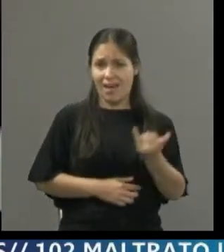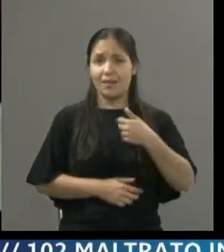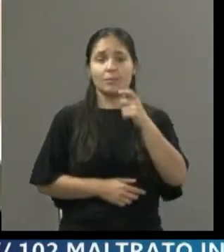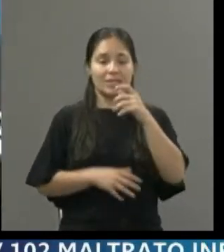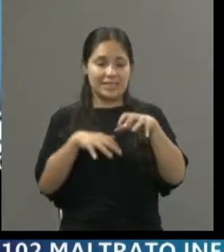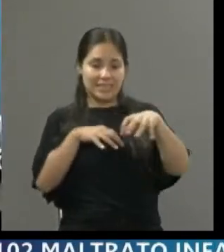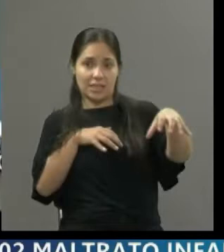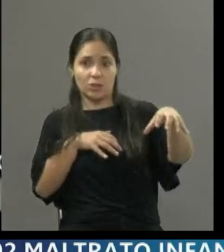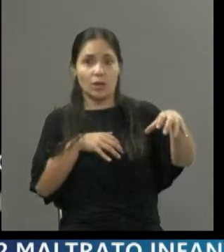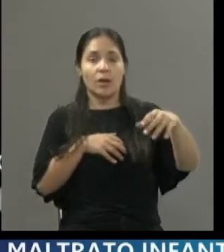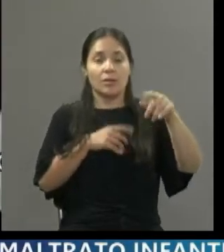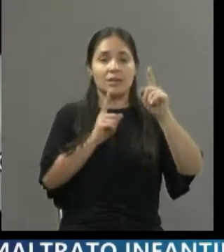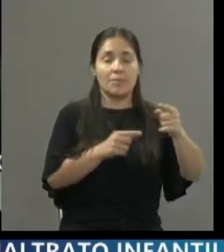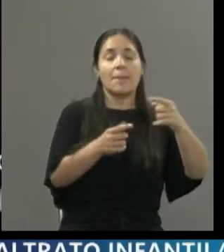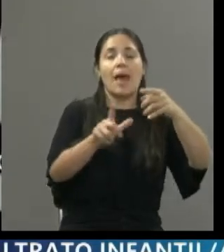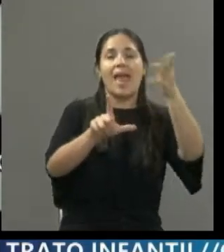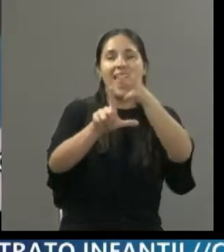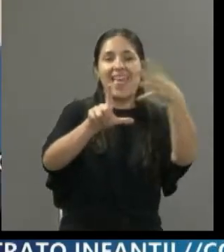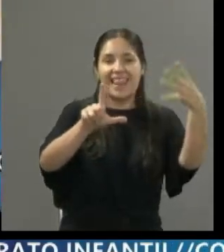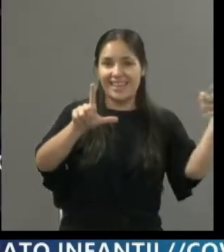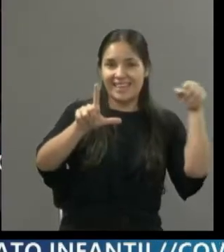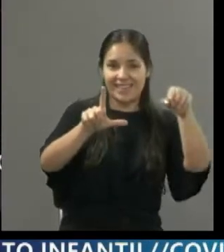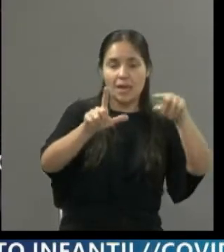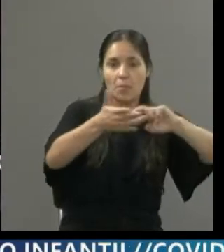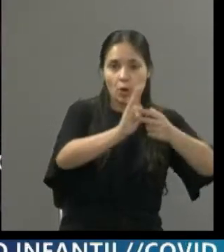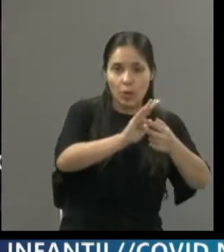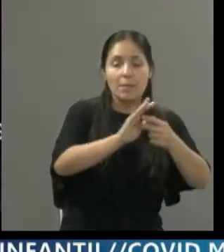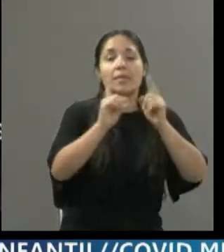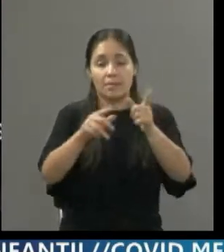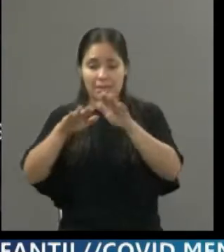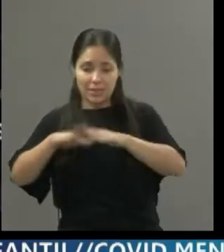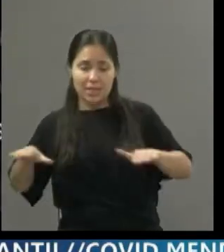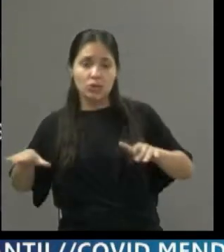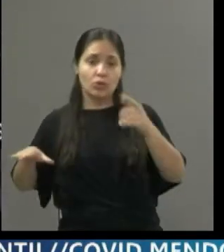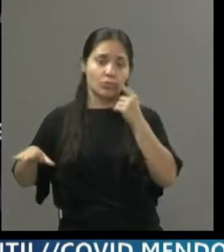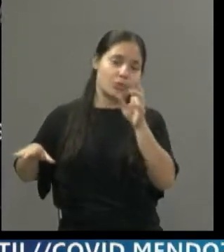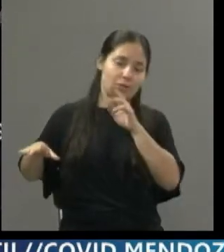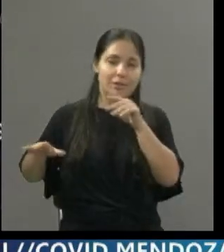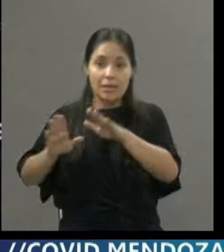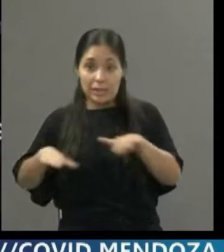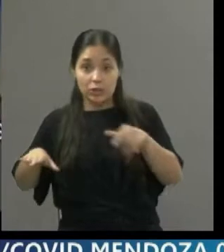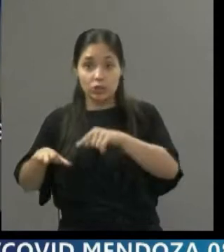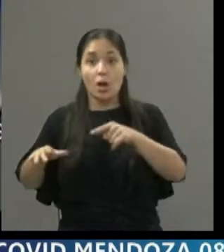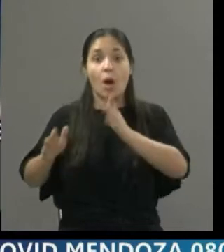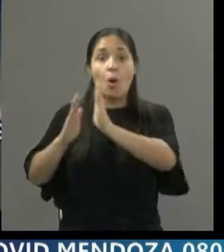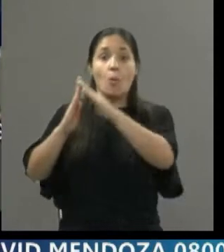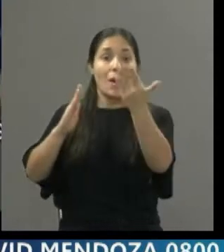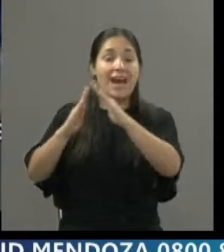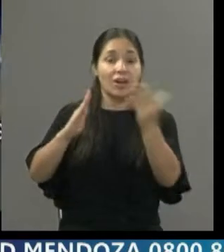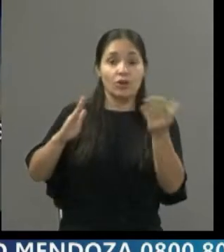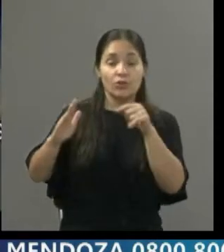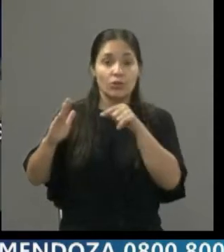los sectores LGBT, pensemos en la vulnerabilidad de niños y niñas que están acostumbrados a que en sus barrios les maten a